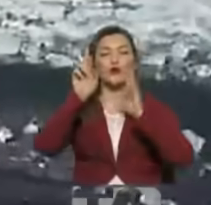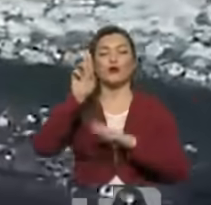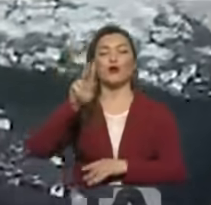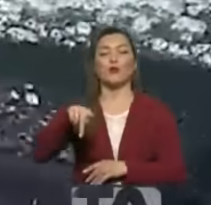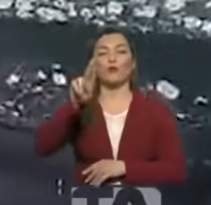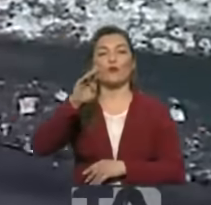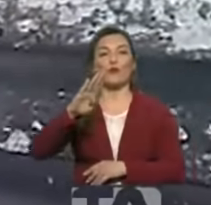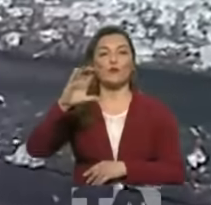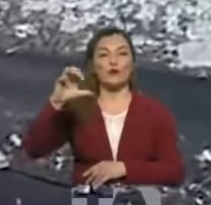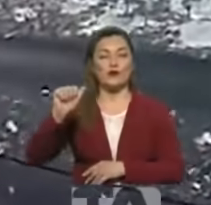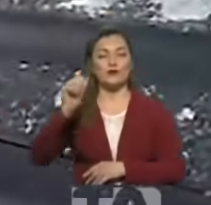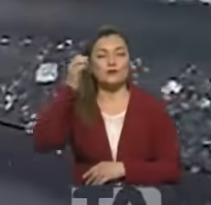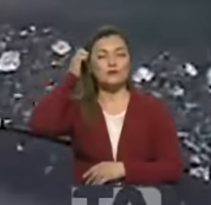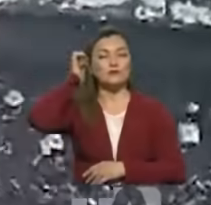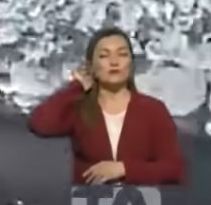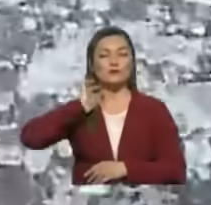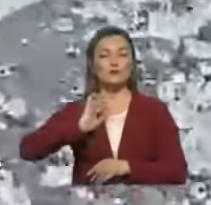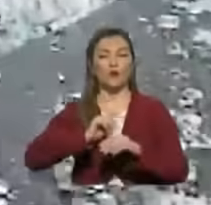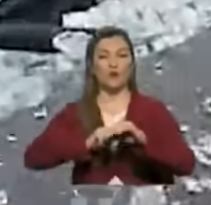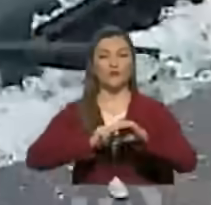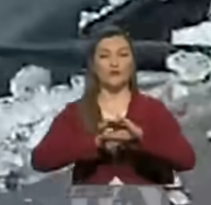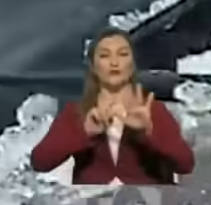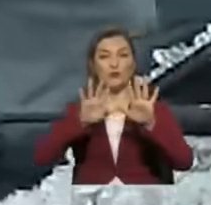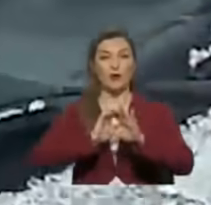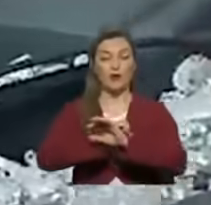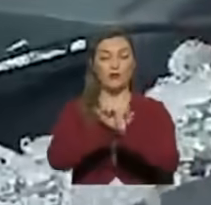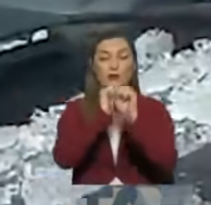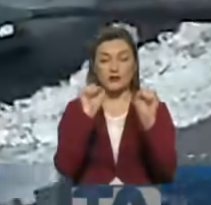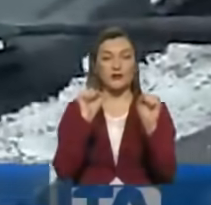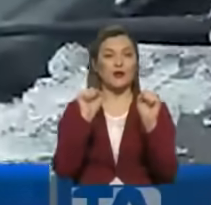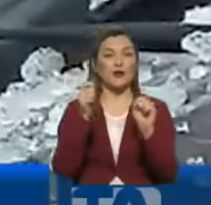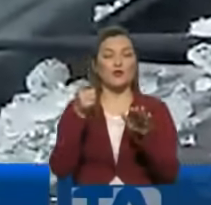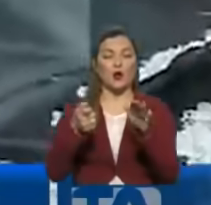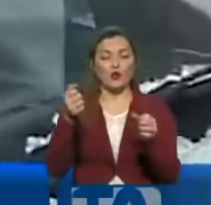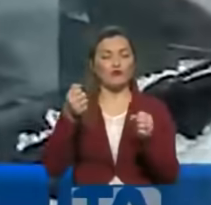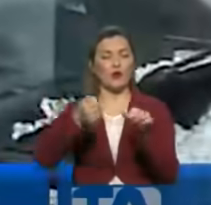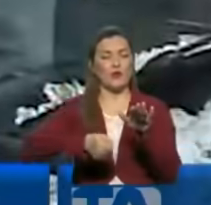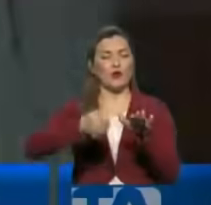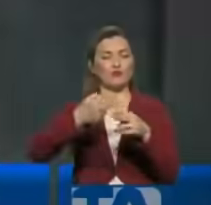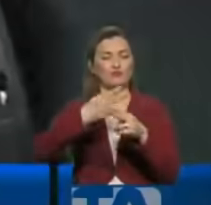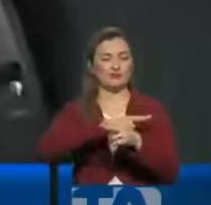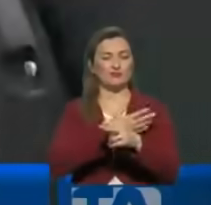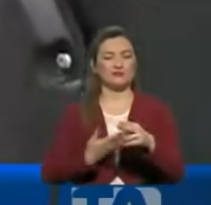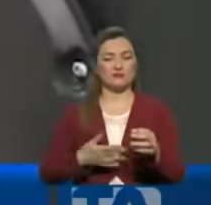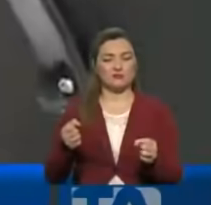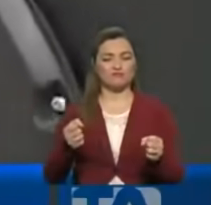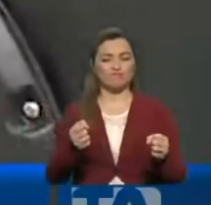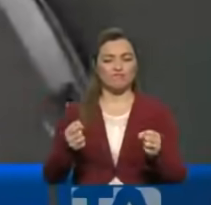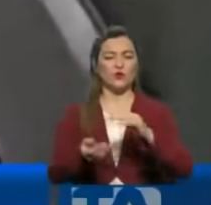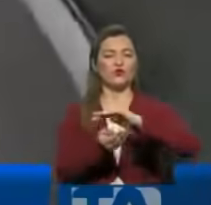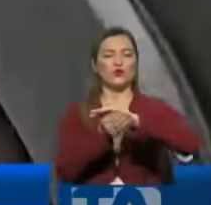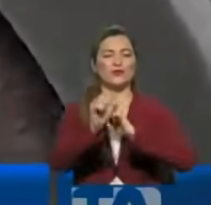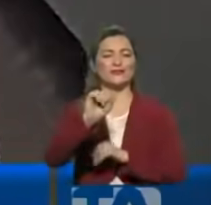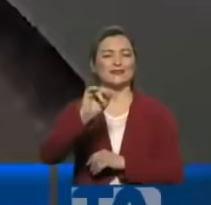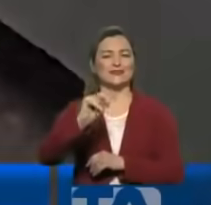Pasadas las 9 de la mañana, la camioneta negra en la que se movilizaba Harrison Salcedo, abogado del ex vicepresidente Jorge Glass, en los casos Sobornos y